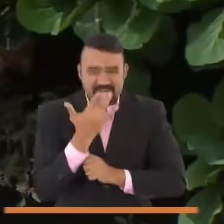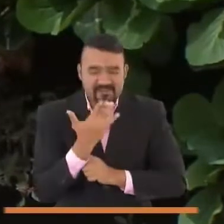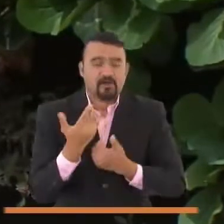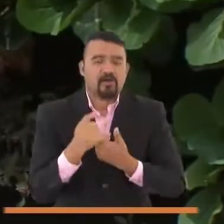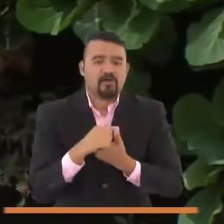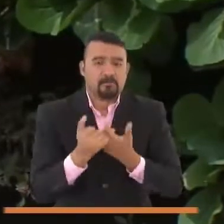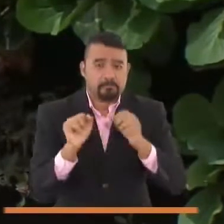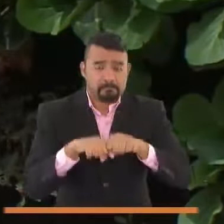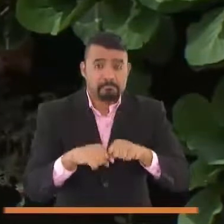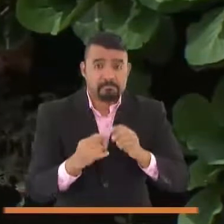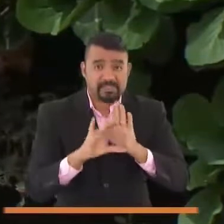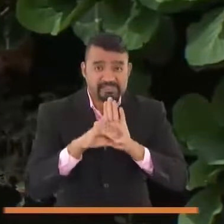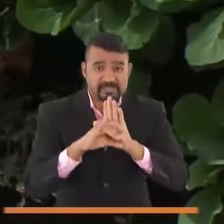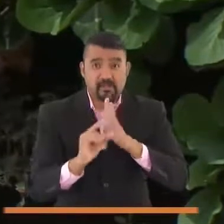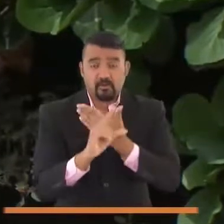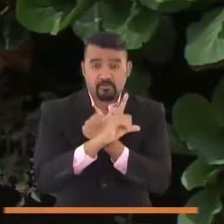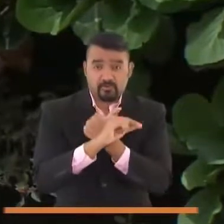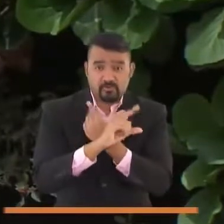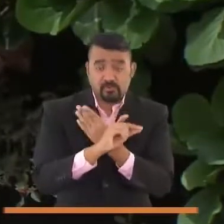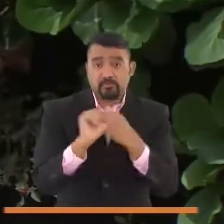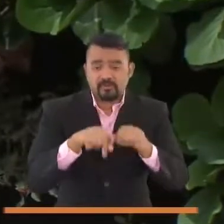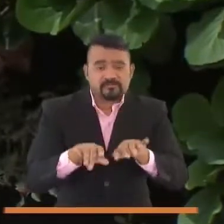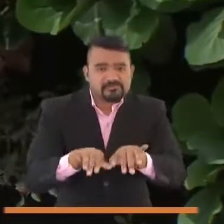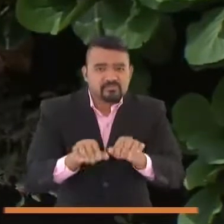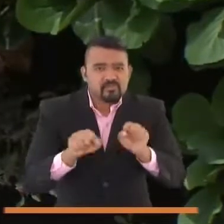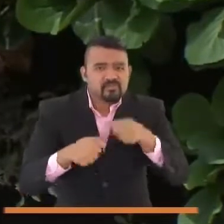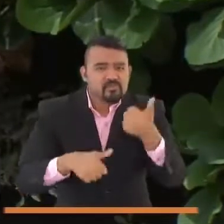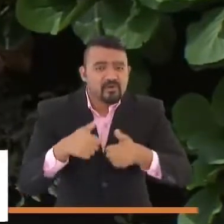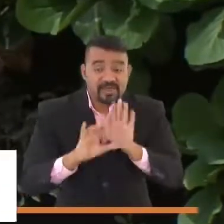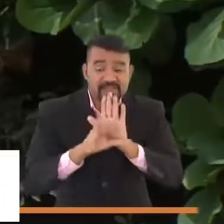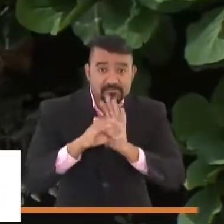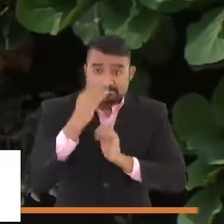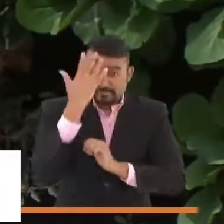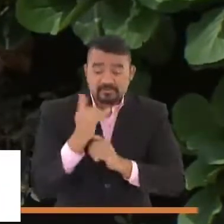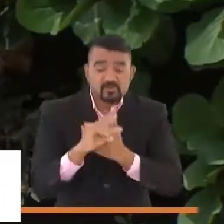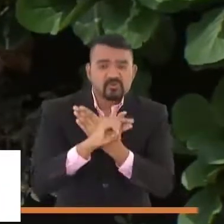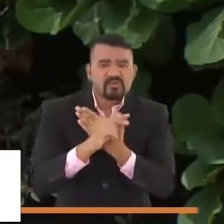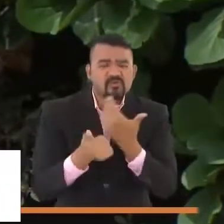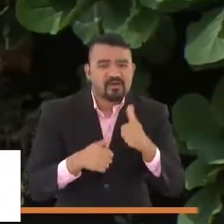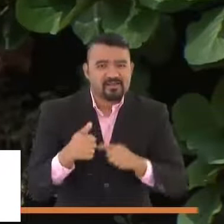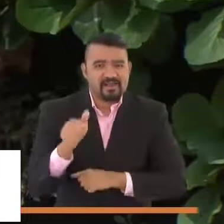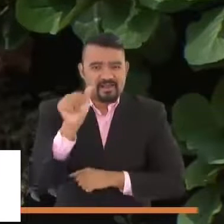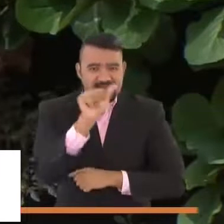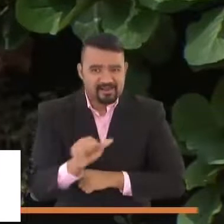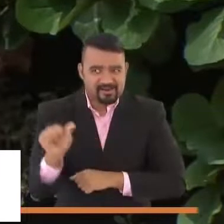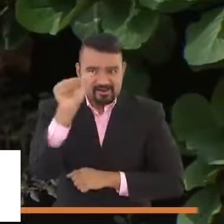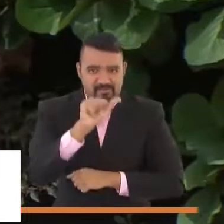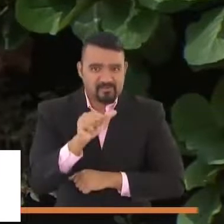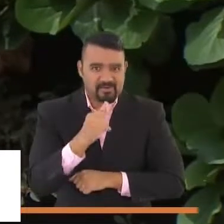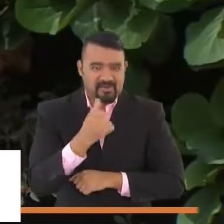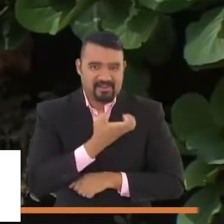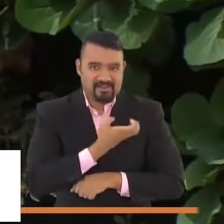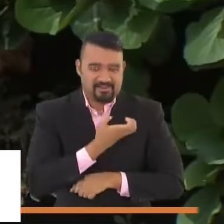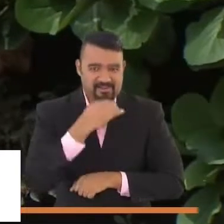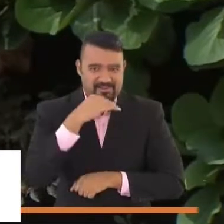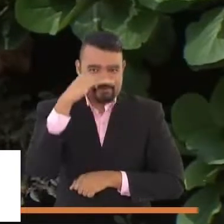@ Braulio E. Márquez. Instagram y Facebook, @ Alcaldía de Envigado. Twitter, @ Alcaldía